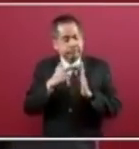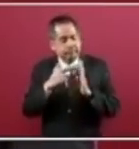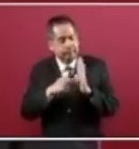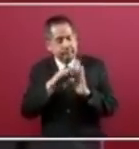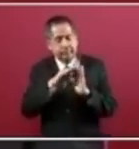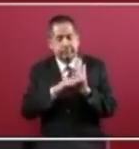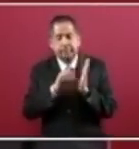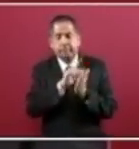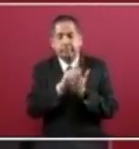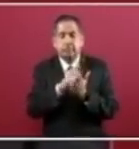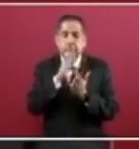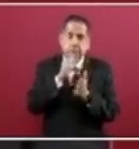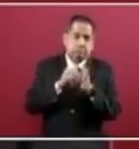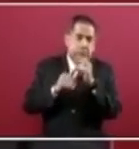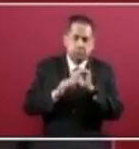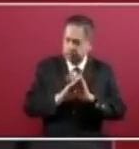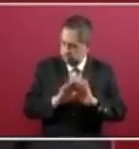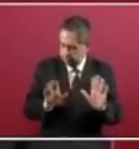esta